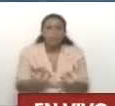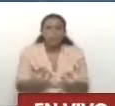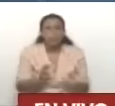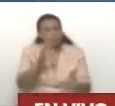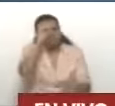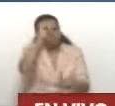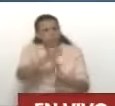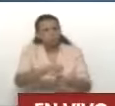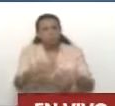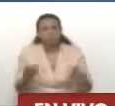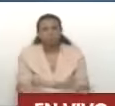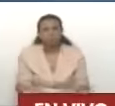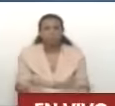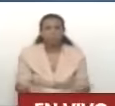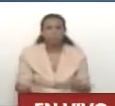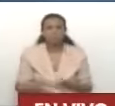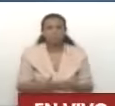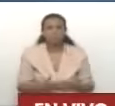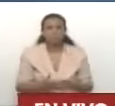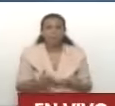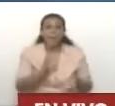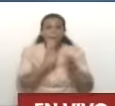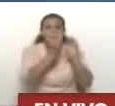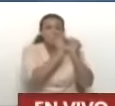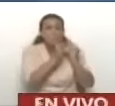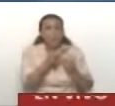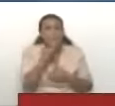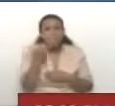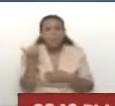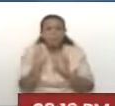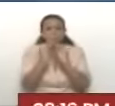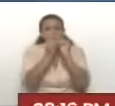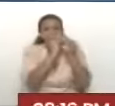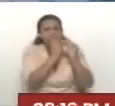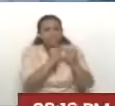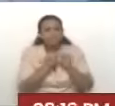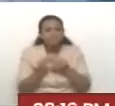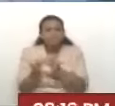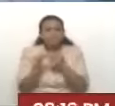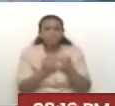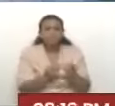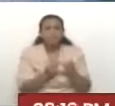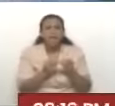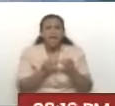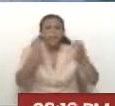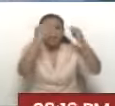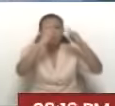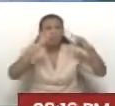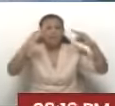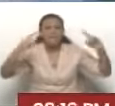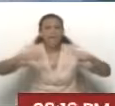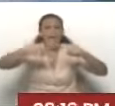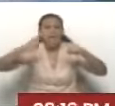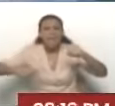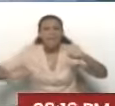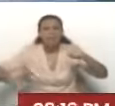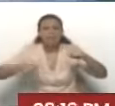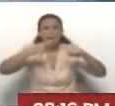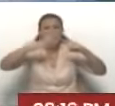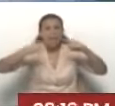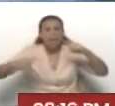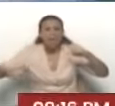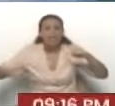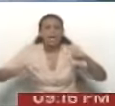objetivo de el mejoramiento, mi presidente, el mejoramiento del tendido de la red eléctrica en la comunidad